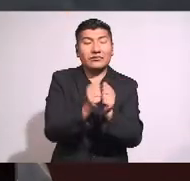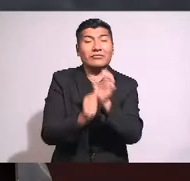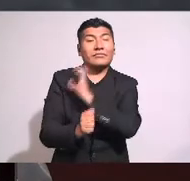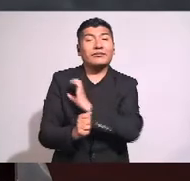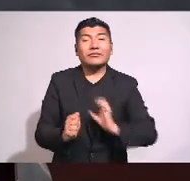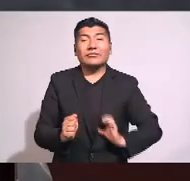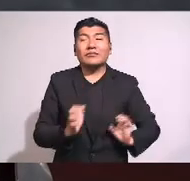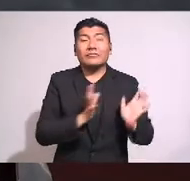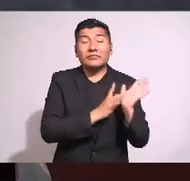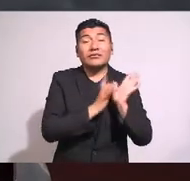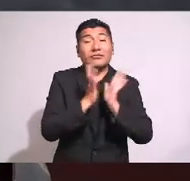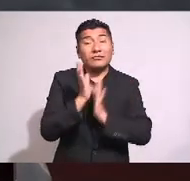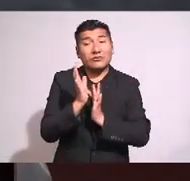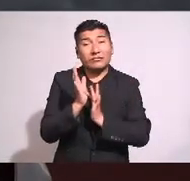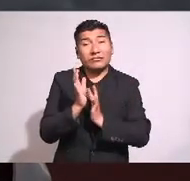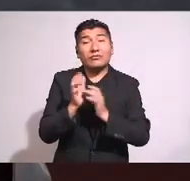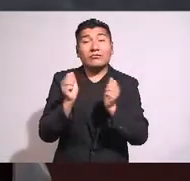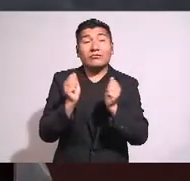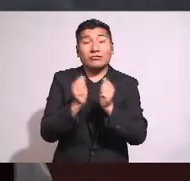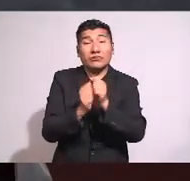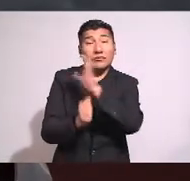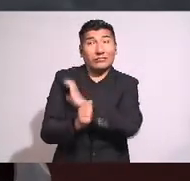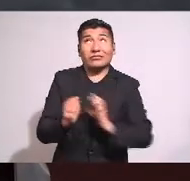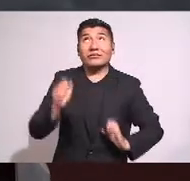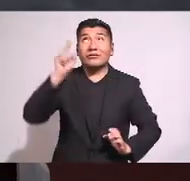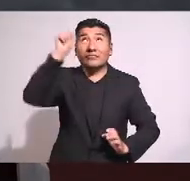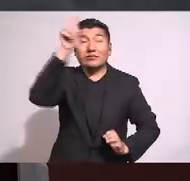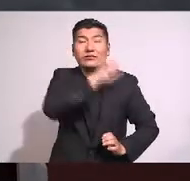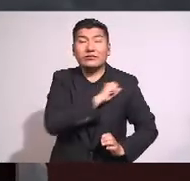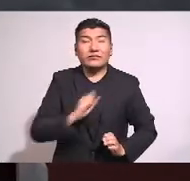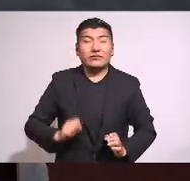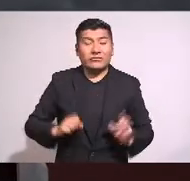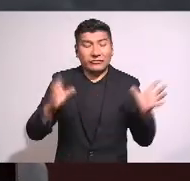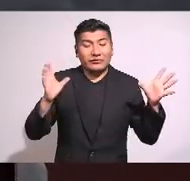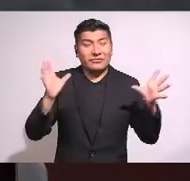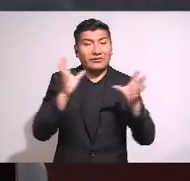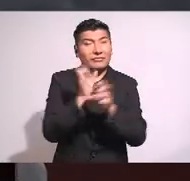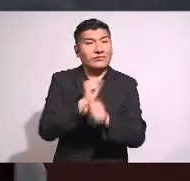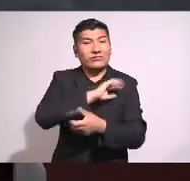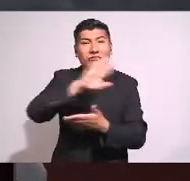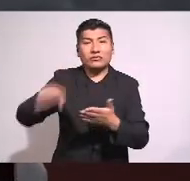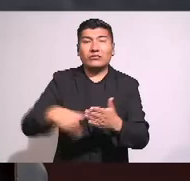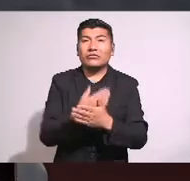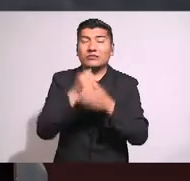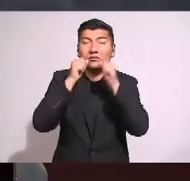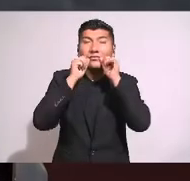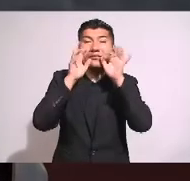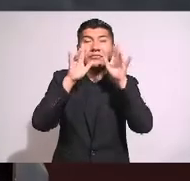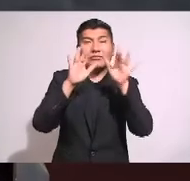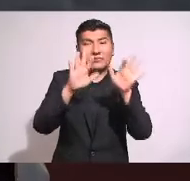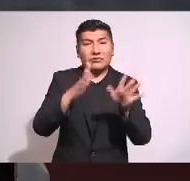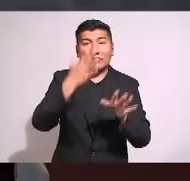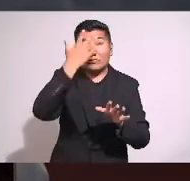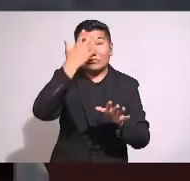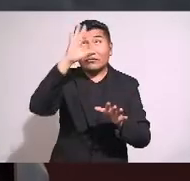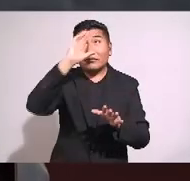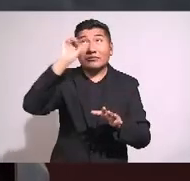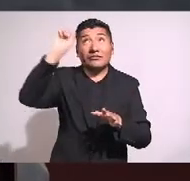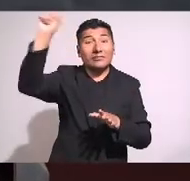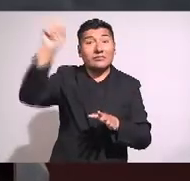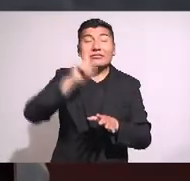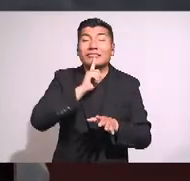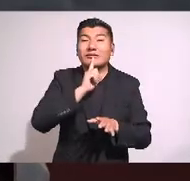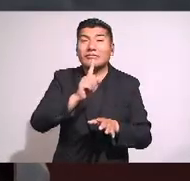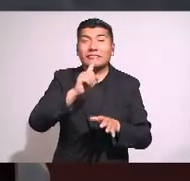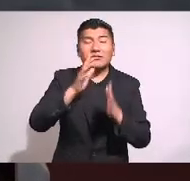Jesús. En Cristo el Señor se resumen todas las bendiciones, porque Él es